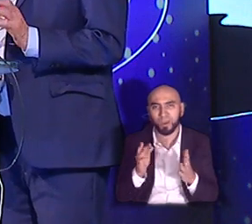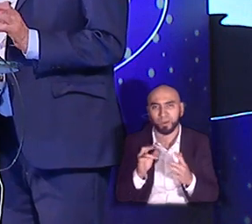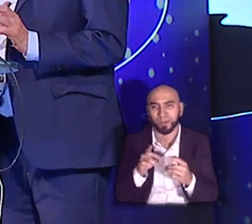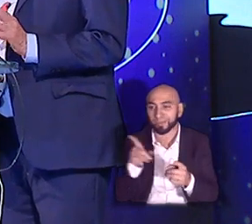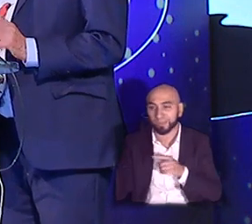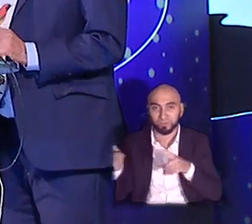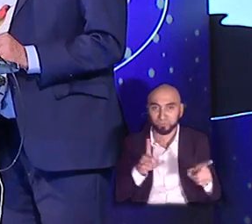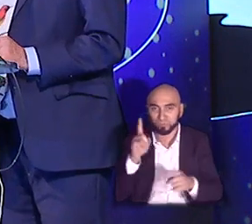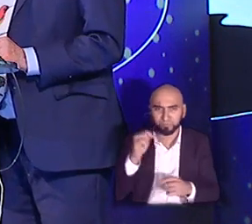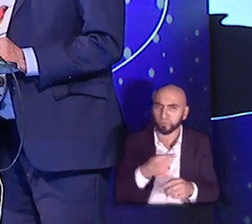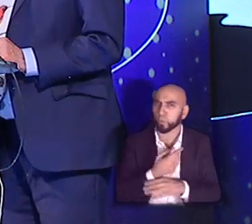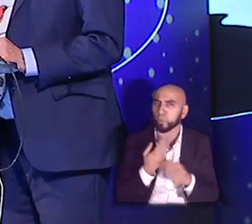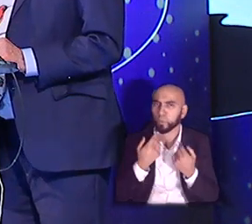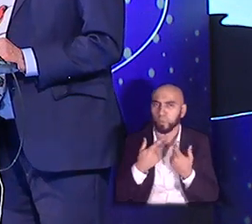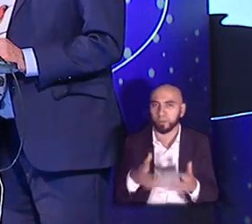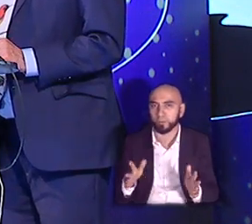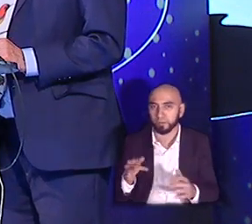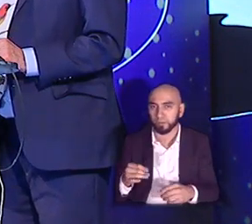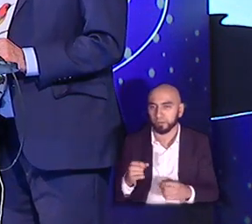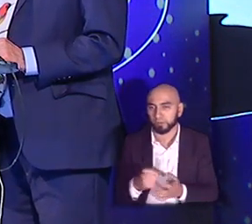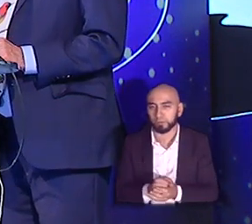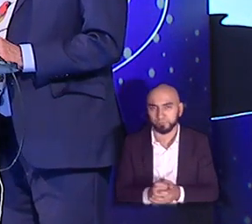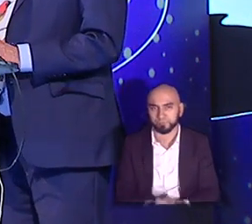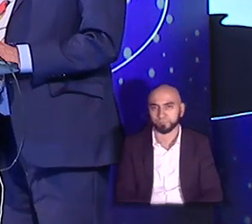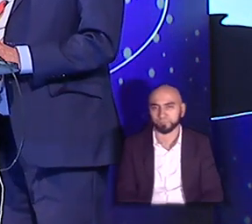Solamente algunos kilómetros por hora sería suficiente.